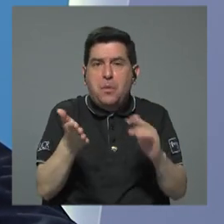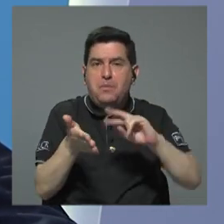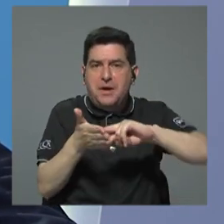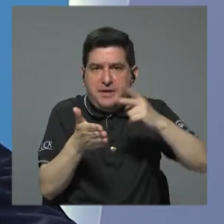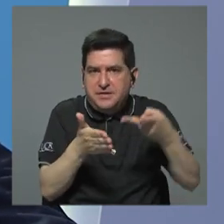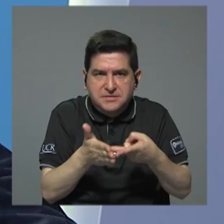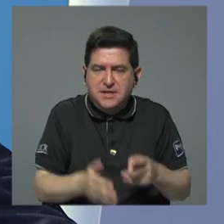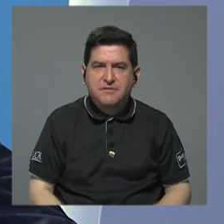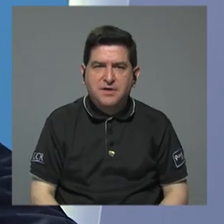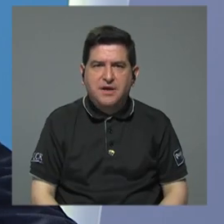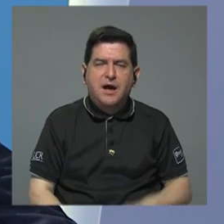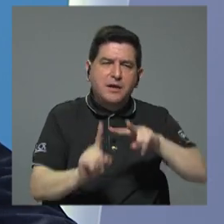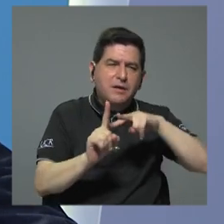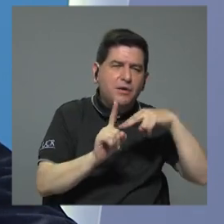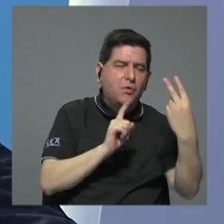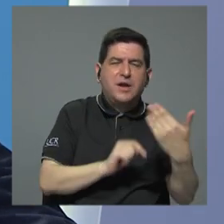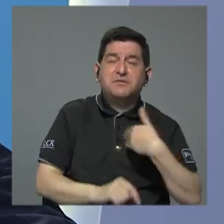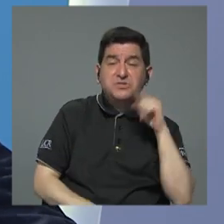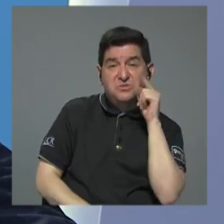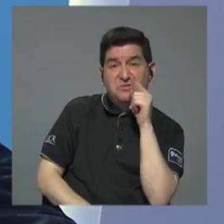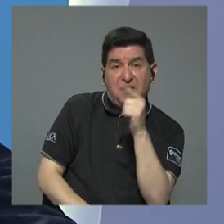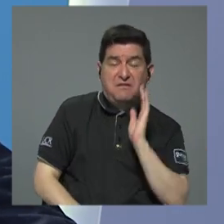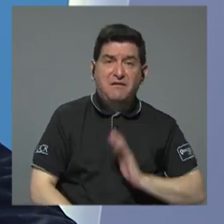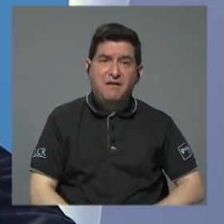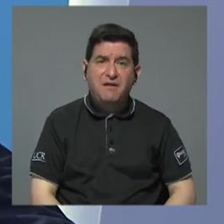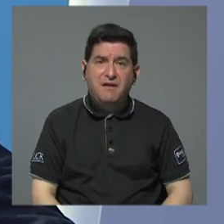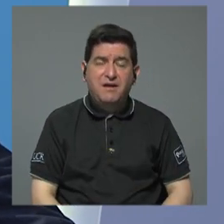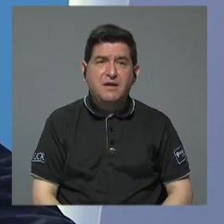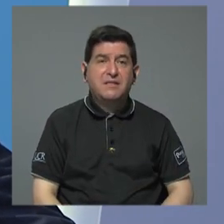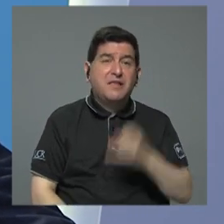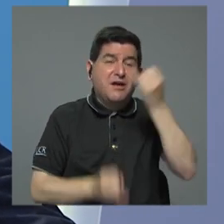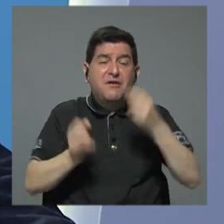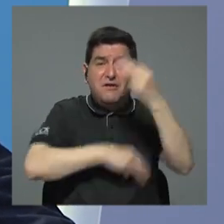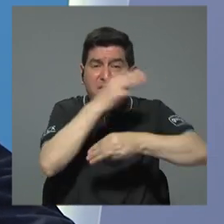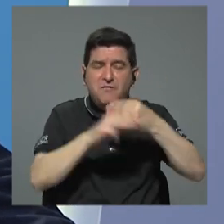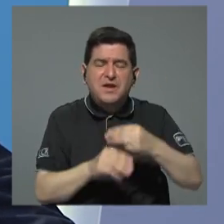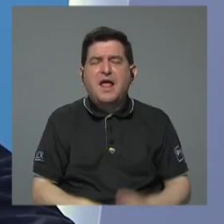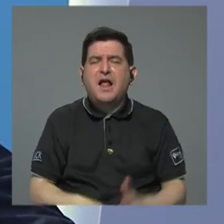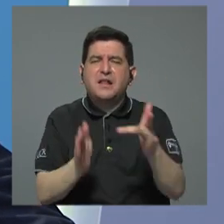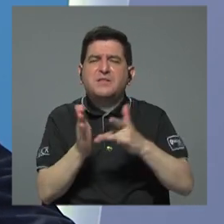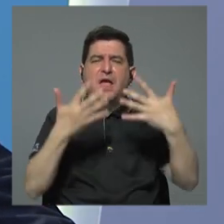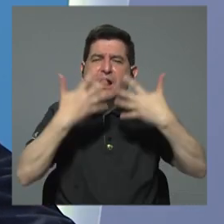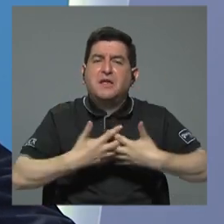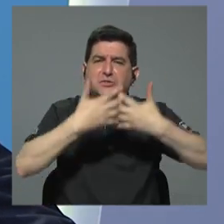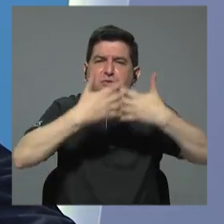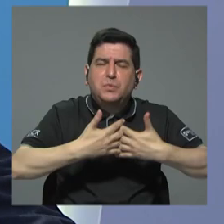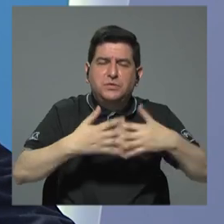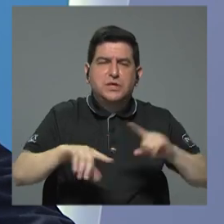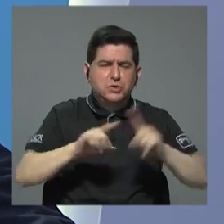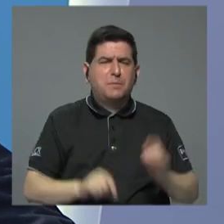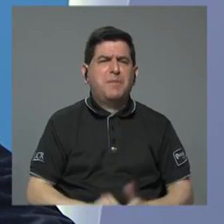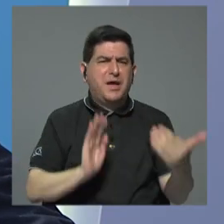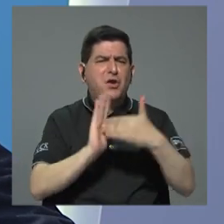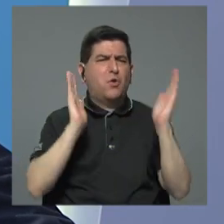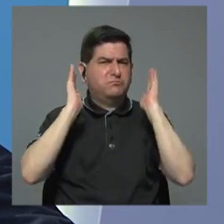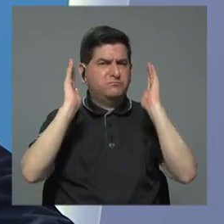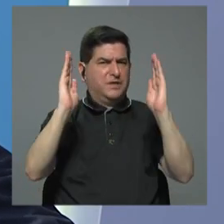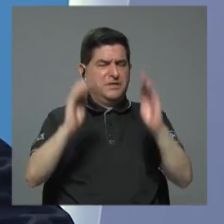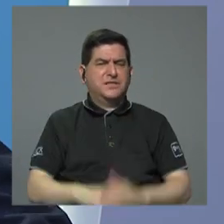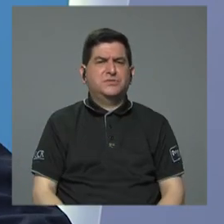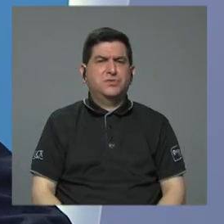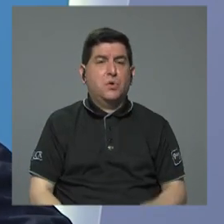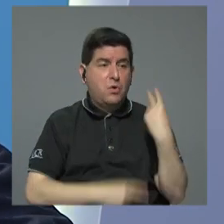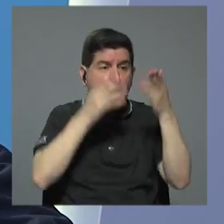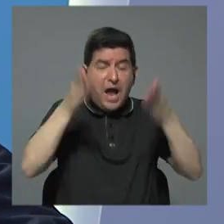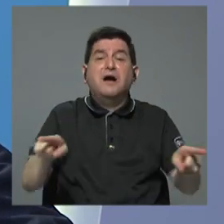las visiones que tiene él, apocalípticas de la explotación industrial, pero es un daño muy grande a los